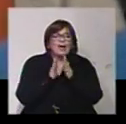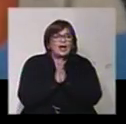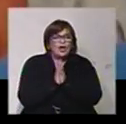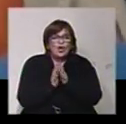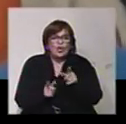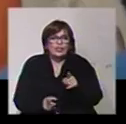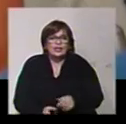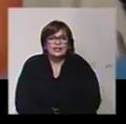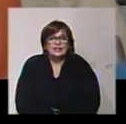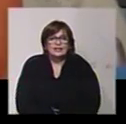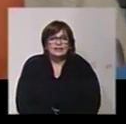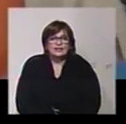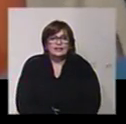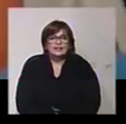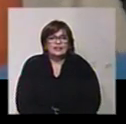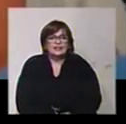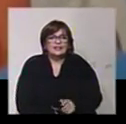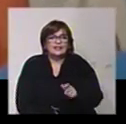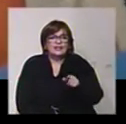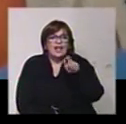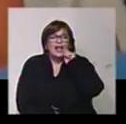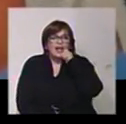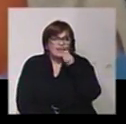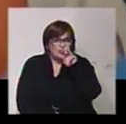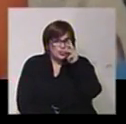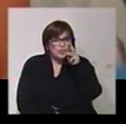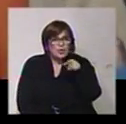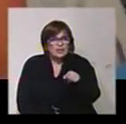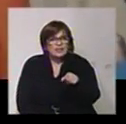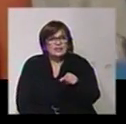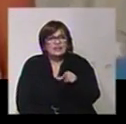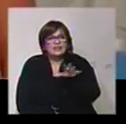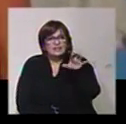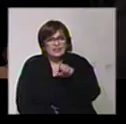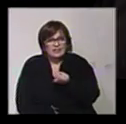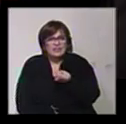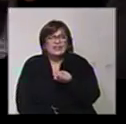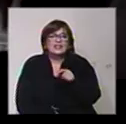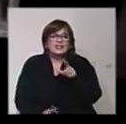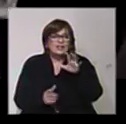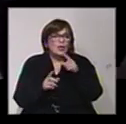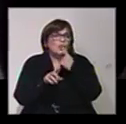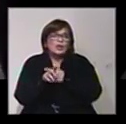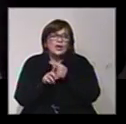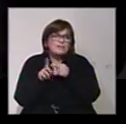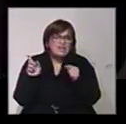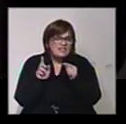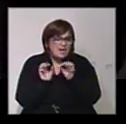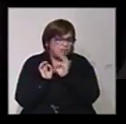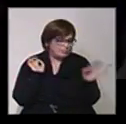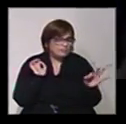what I love about Uruguay, no? Then you suddenly you take a drive, even like 1.5 hours, and somebody's different.